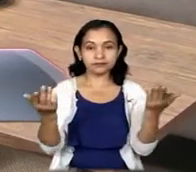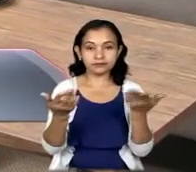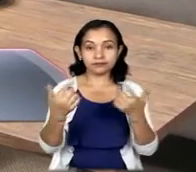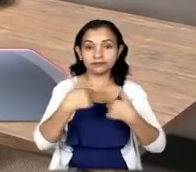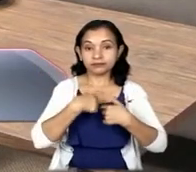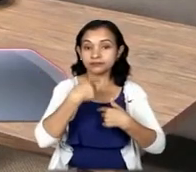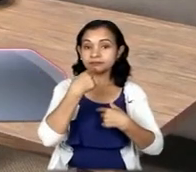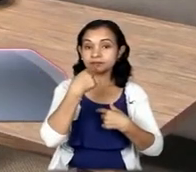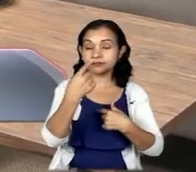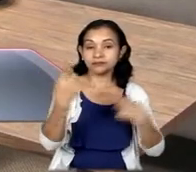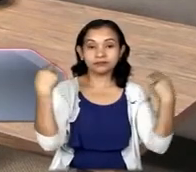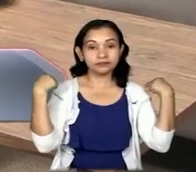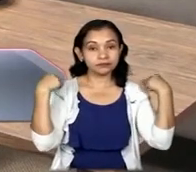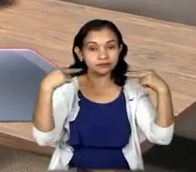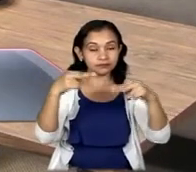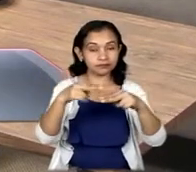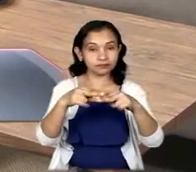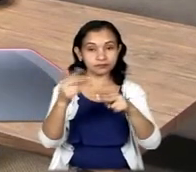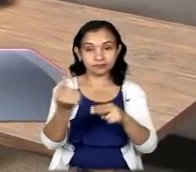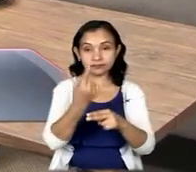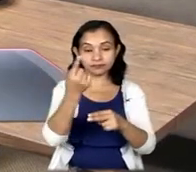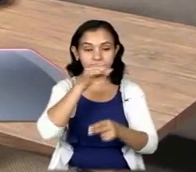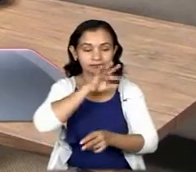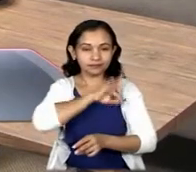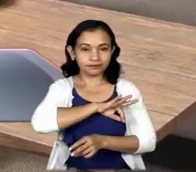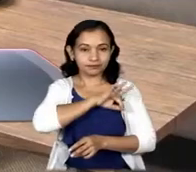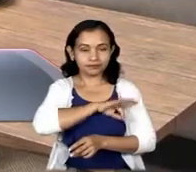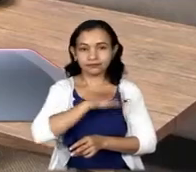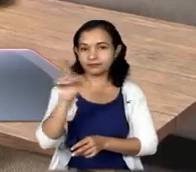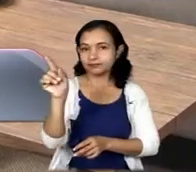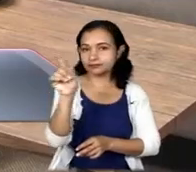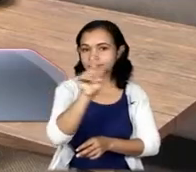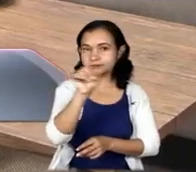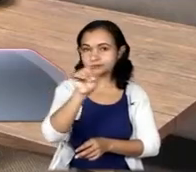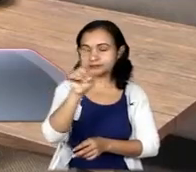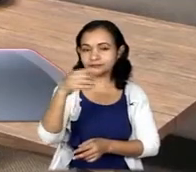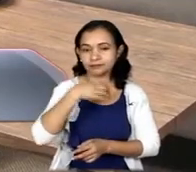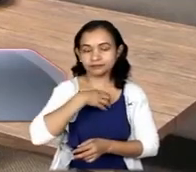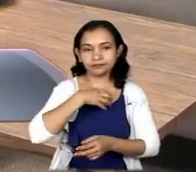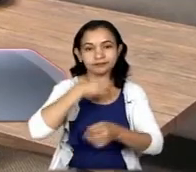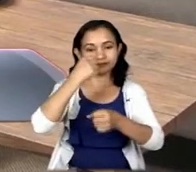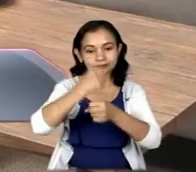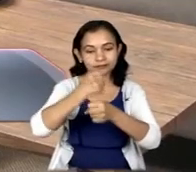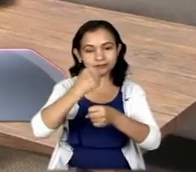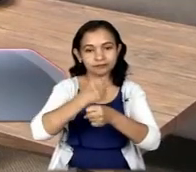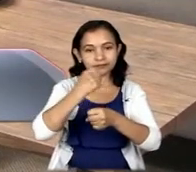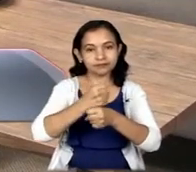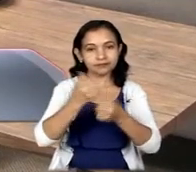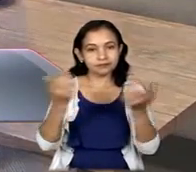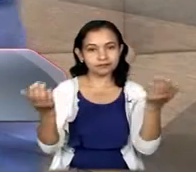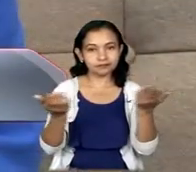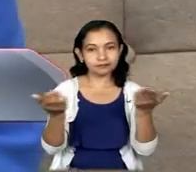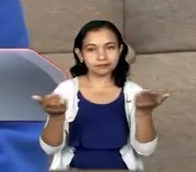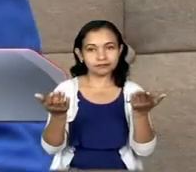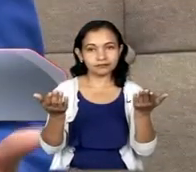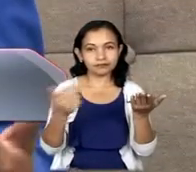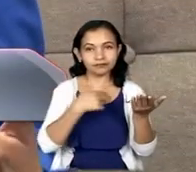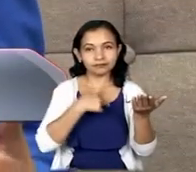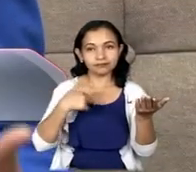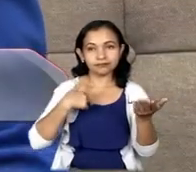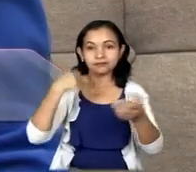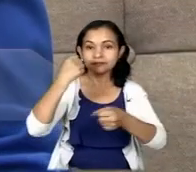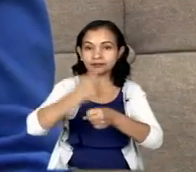te digo, el docente no es solamente su salario, es también las condiciones de trabajo. Es también el